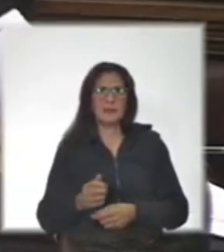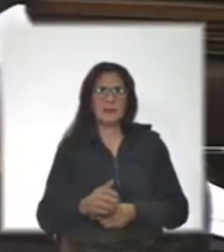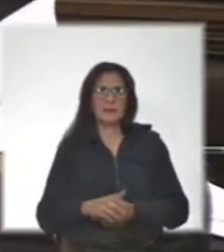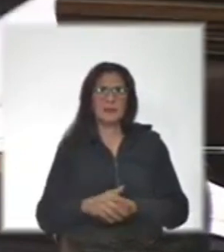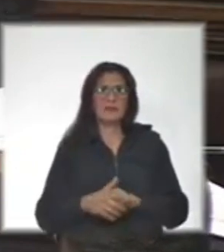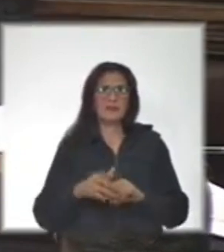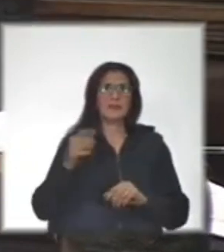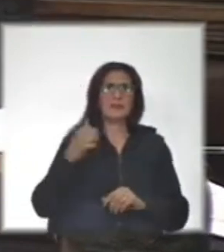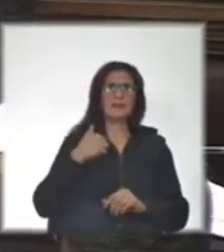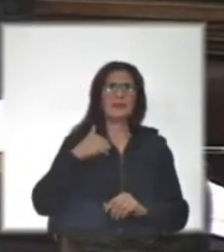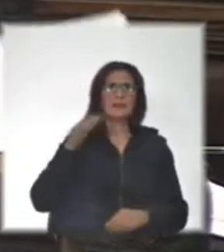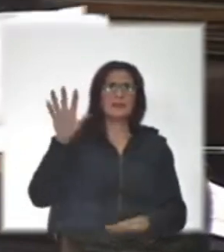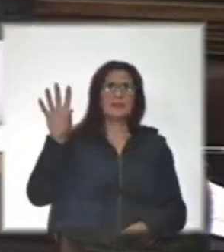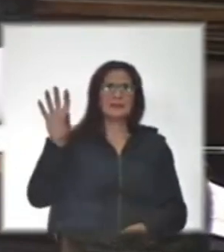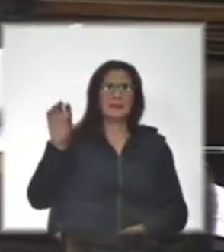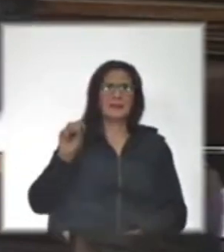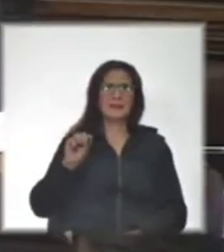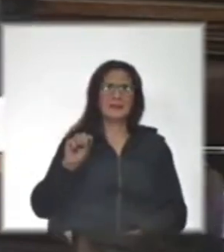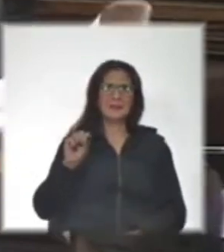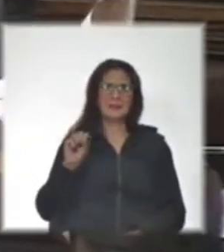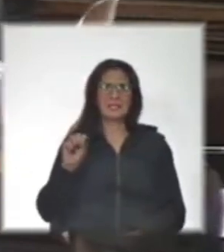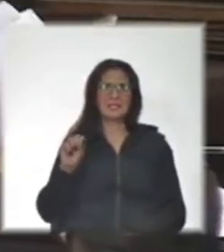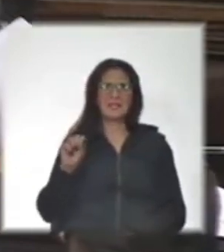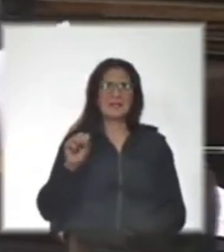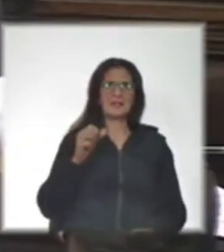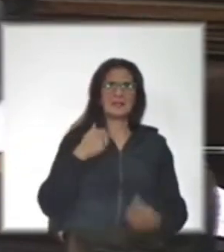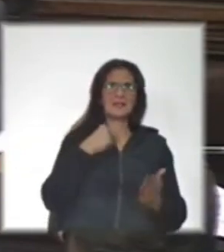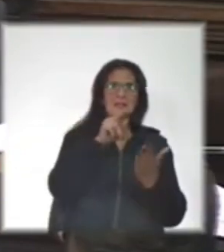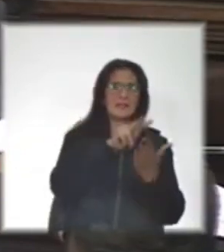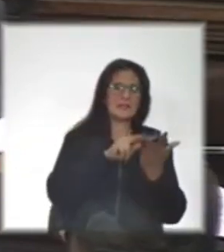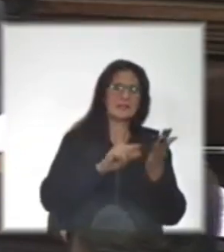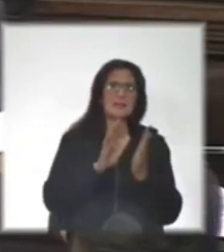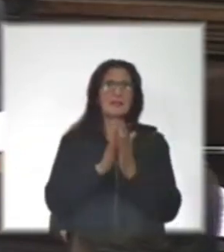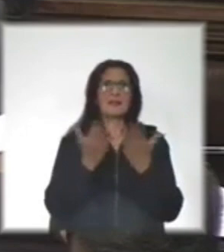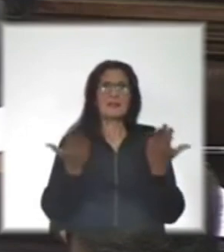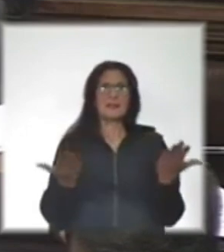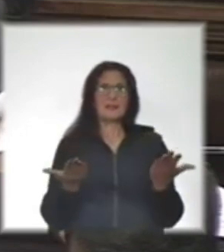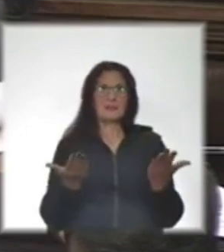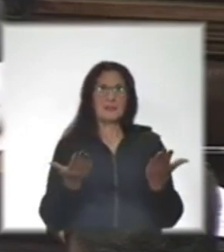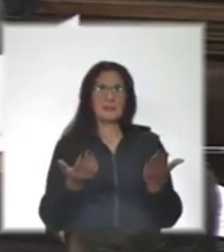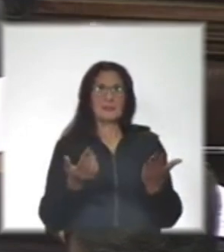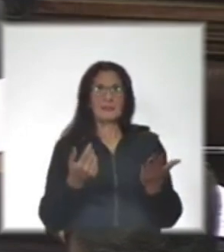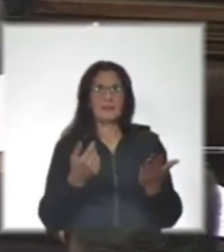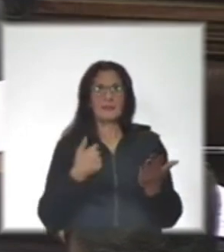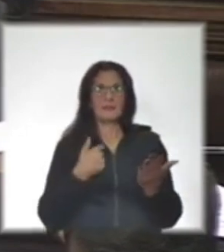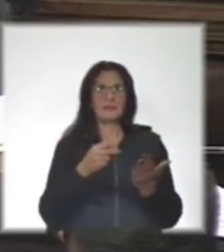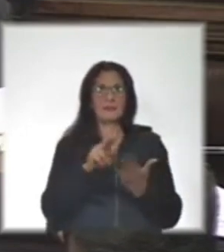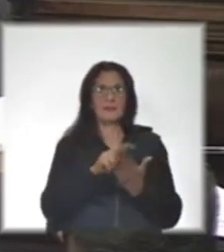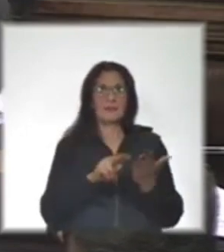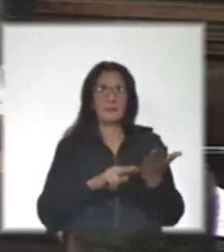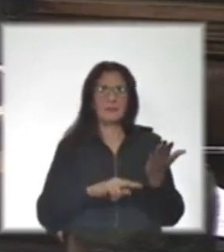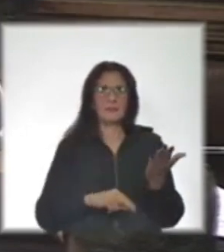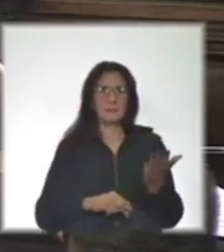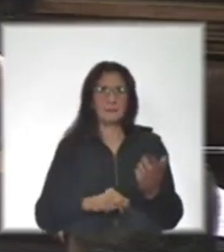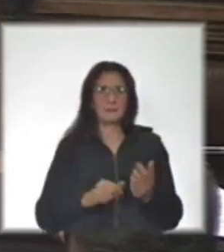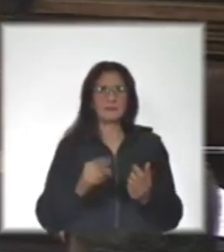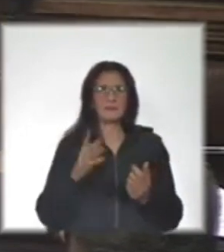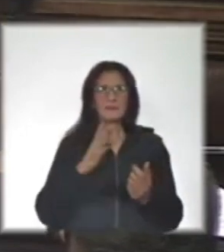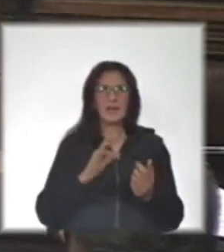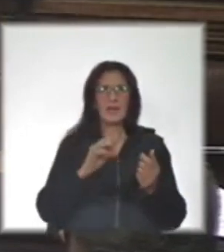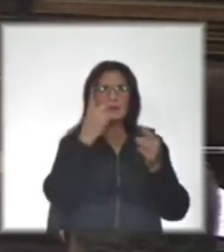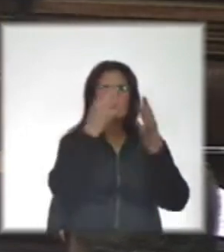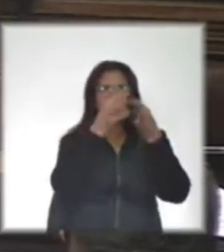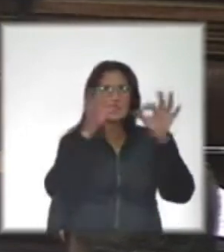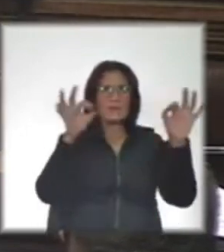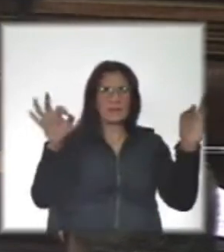y traje un libro que no importa, para a veces estar haciendo... Y hay una frase de Rousseau